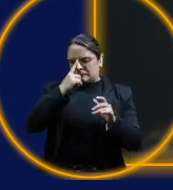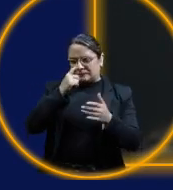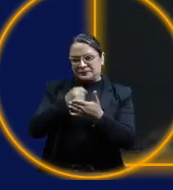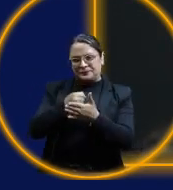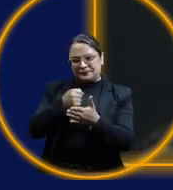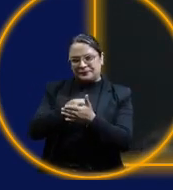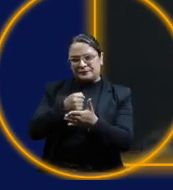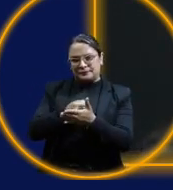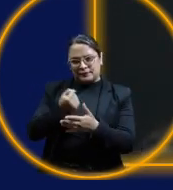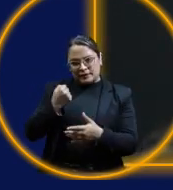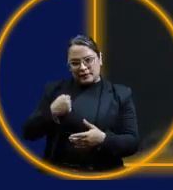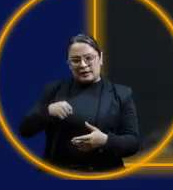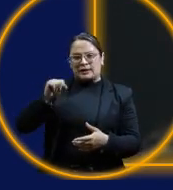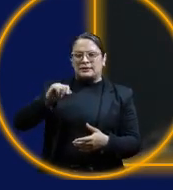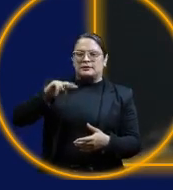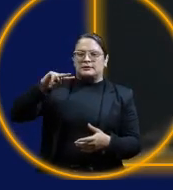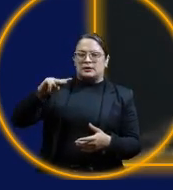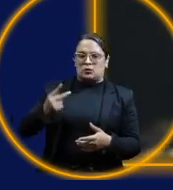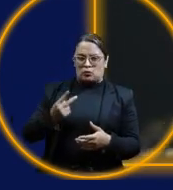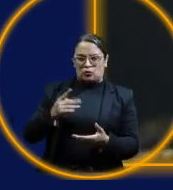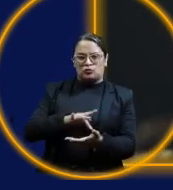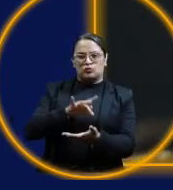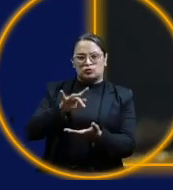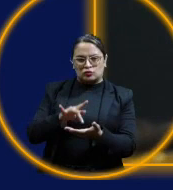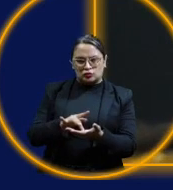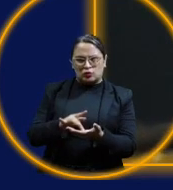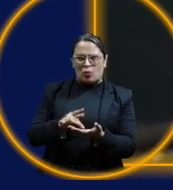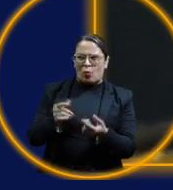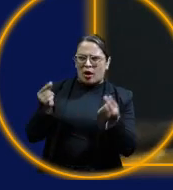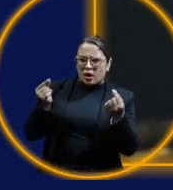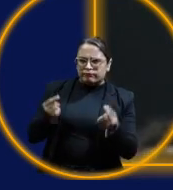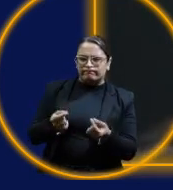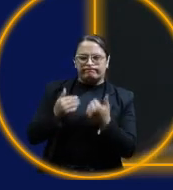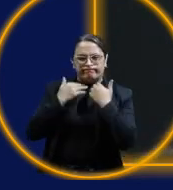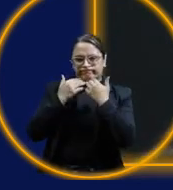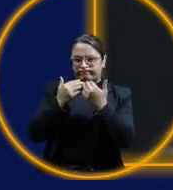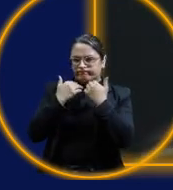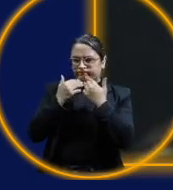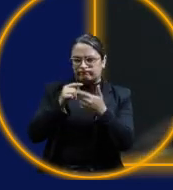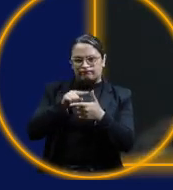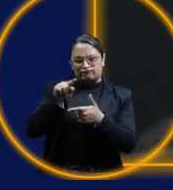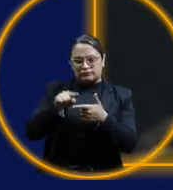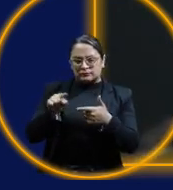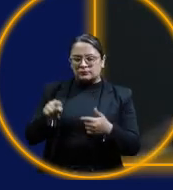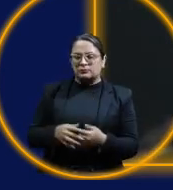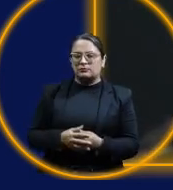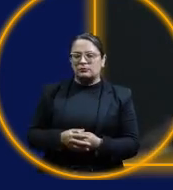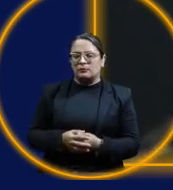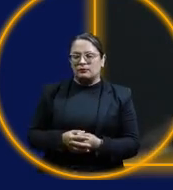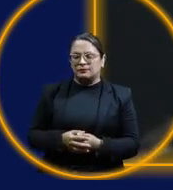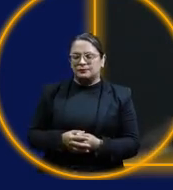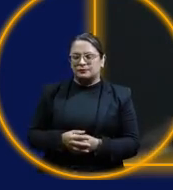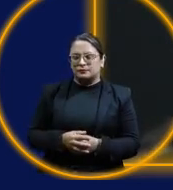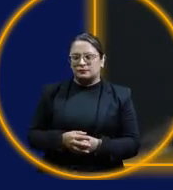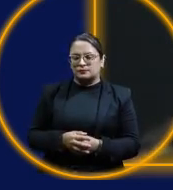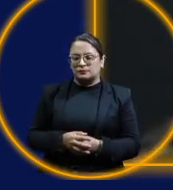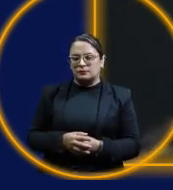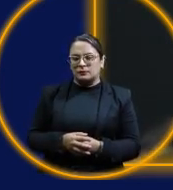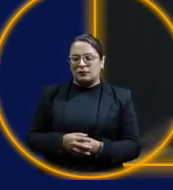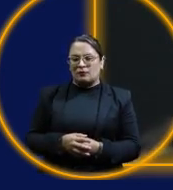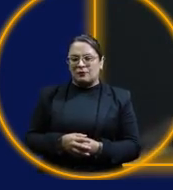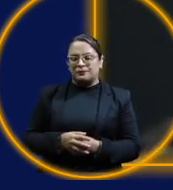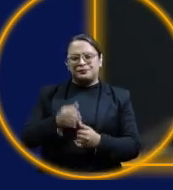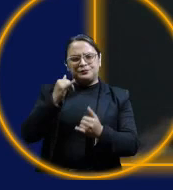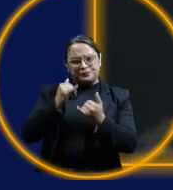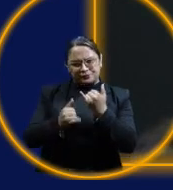ganarme más gente en el segundo tour Así que era difícil mirar las cifras de esos y yo no creo que es está trabajando y y el